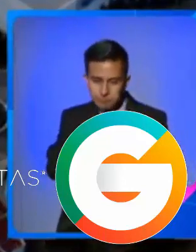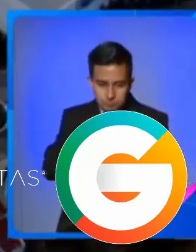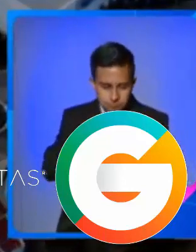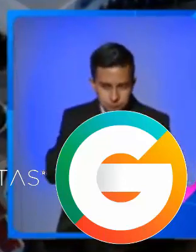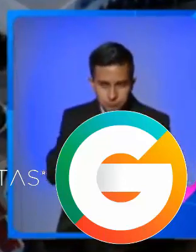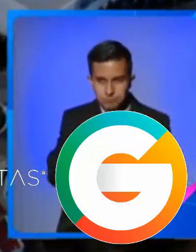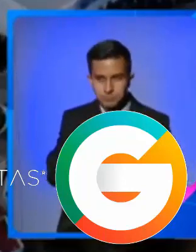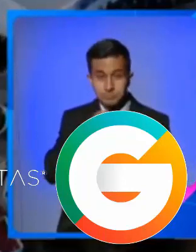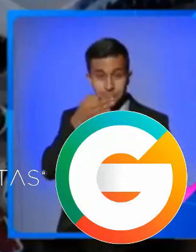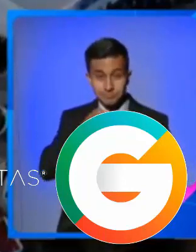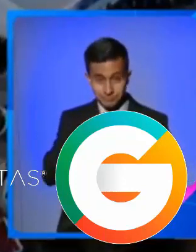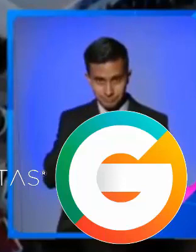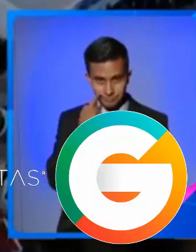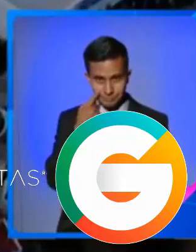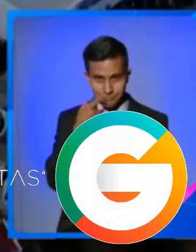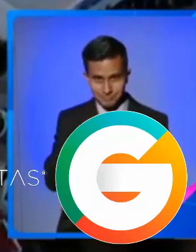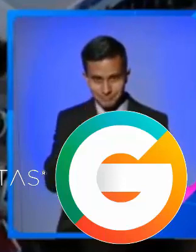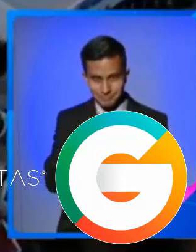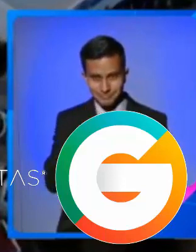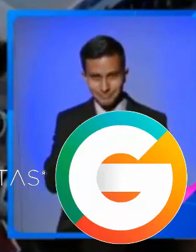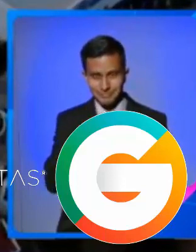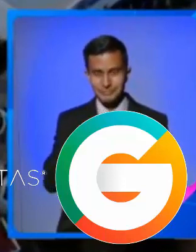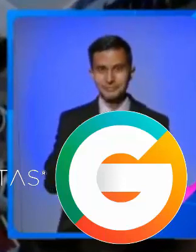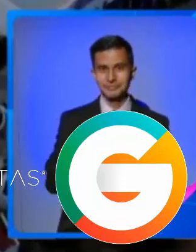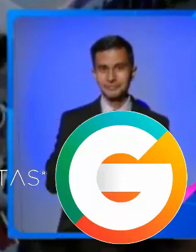viendo en tiempo real y por favor,